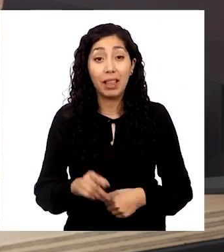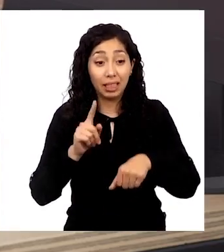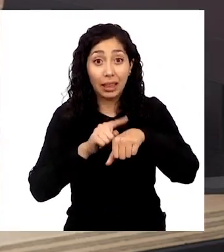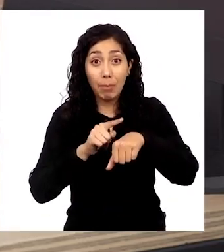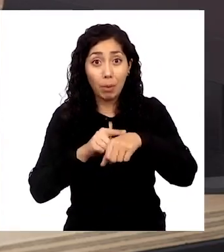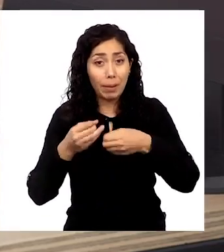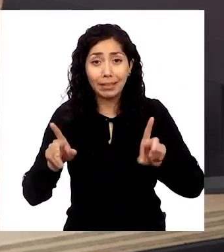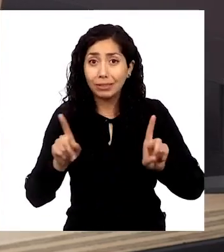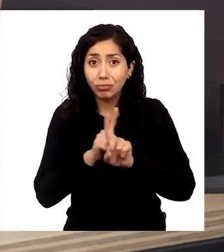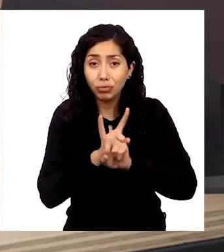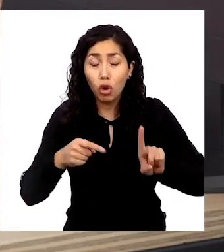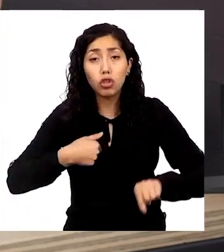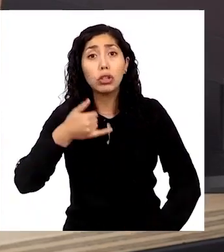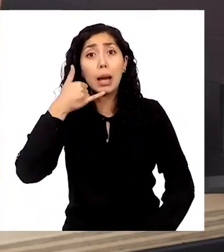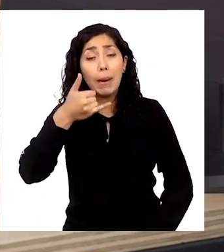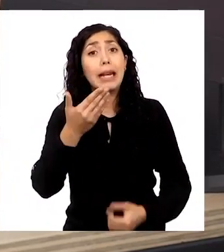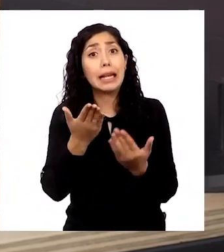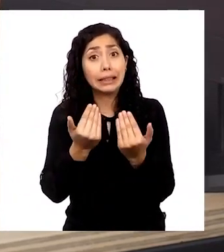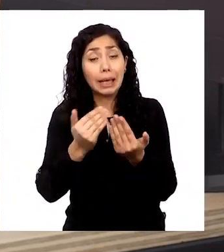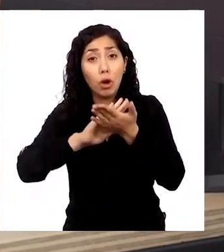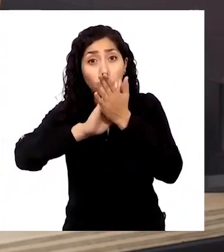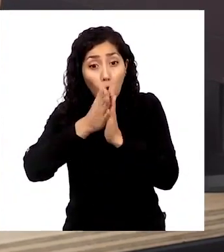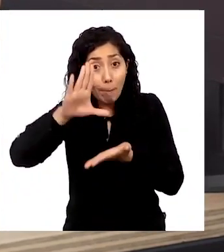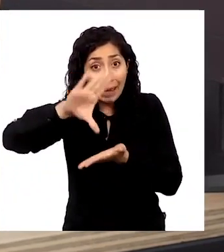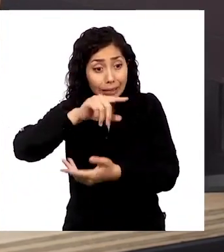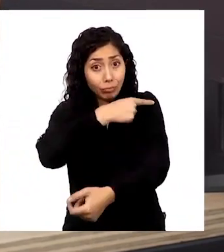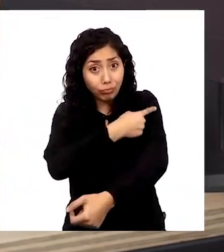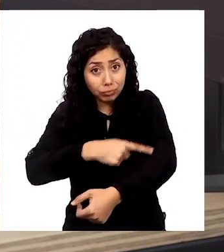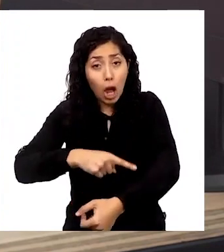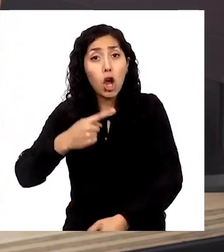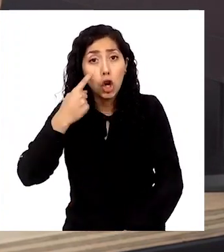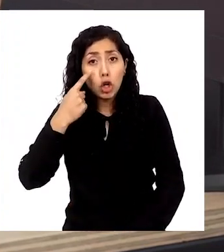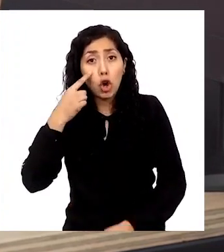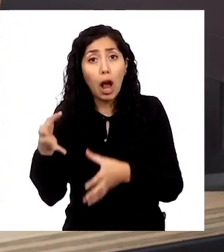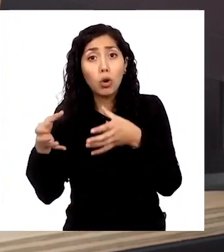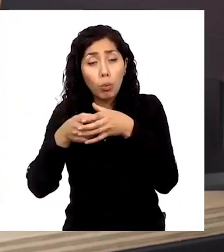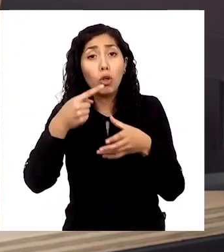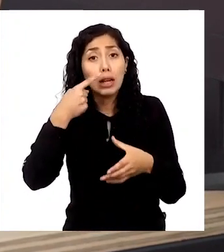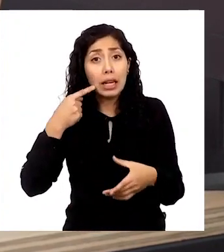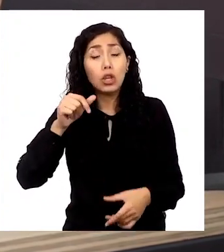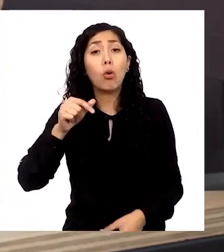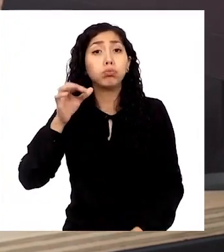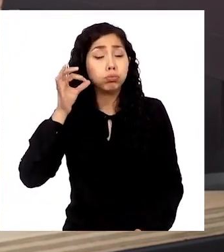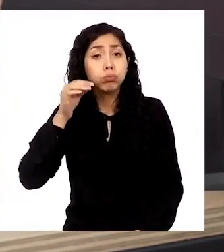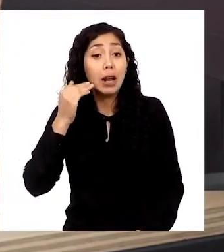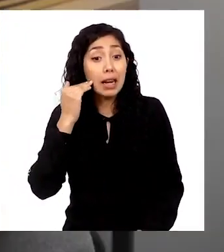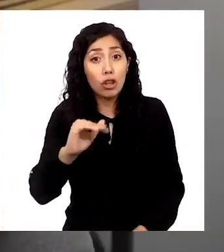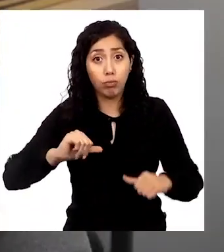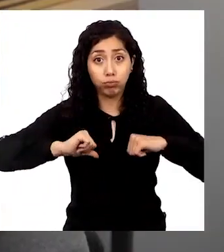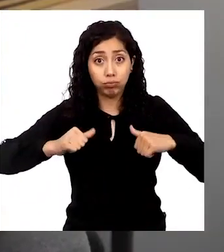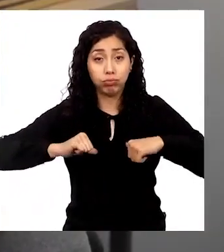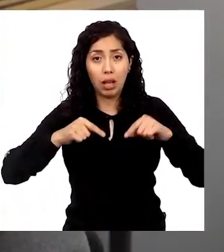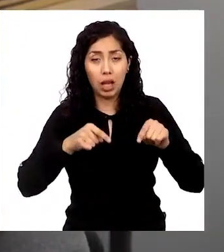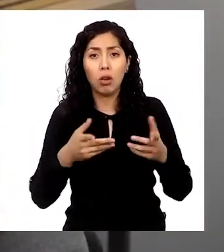No hay tiempo que perder. Los llamé porque necesitamos que en todo el país conozcan y escuchen a un grupo de niños, niñas y adolescentes que viven